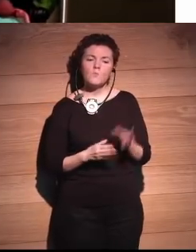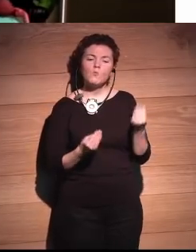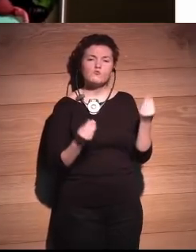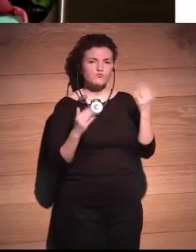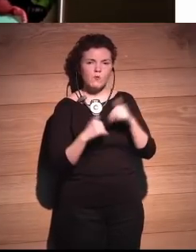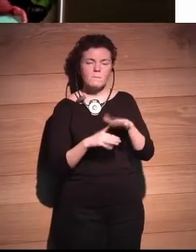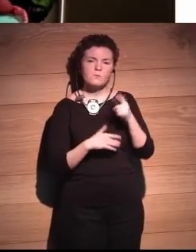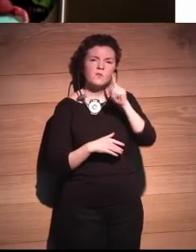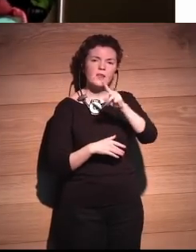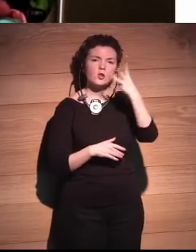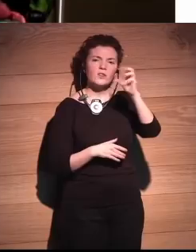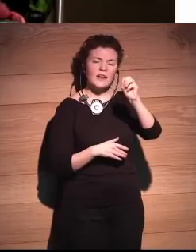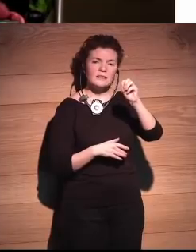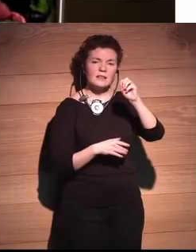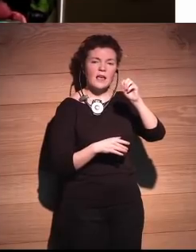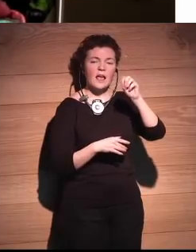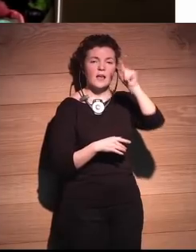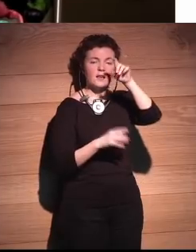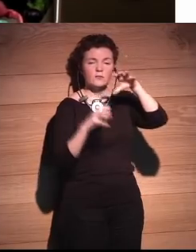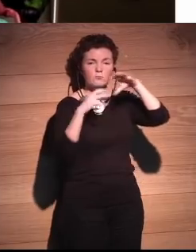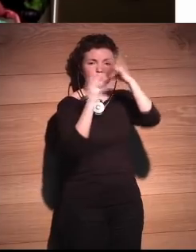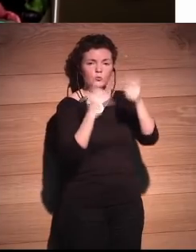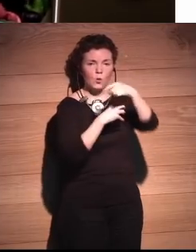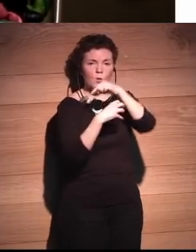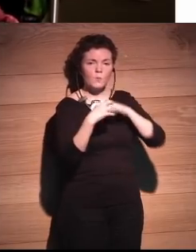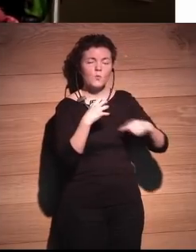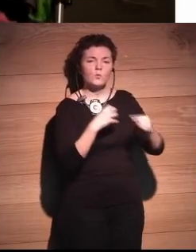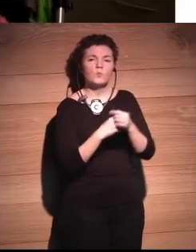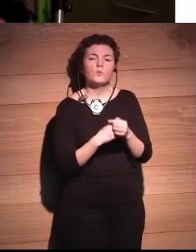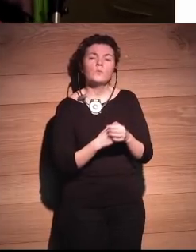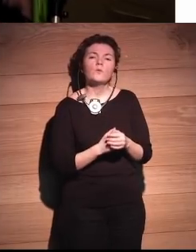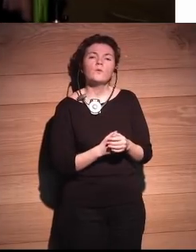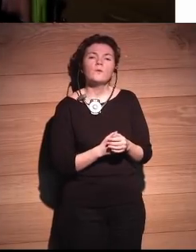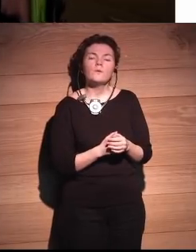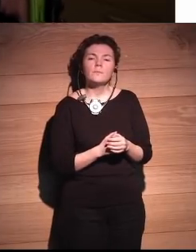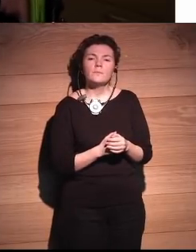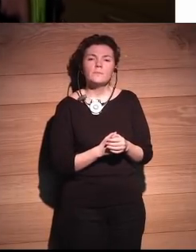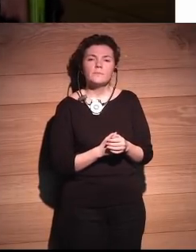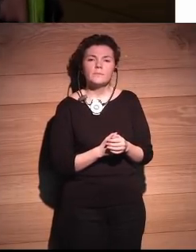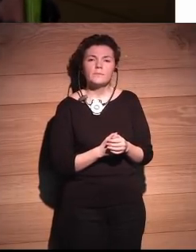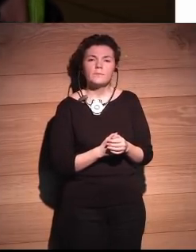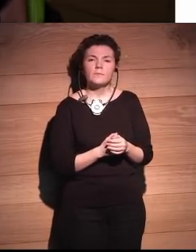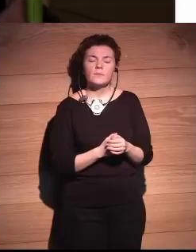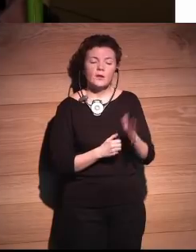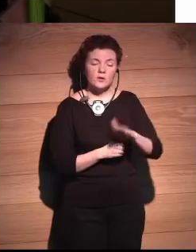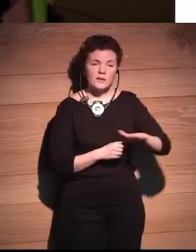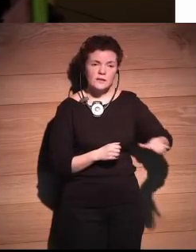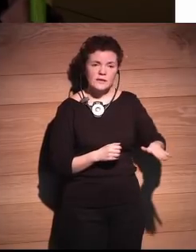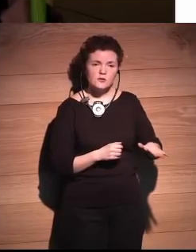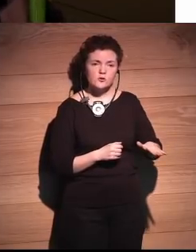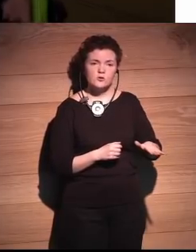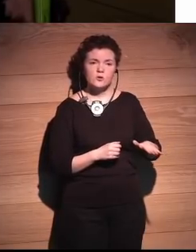ellos, son unos 130 casos y pues no son niños que